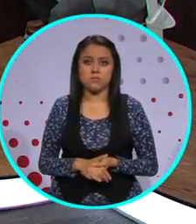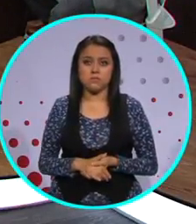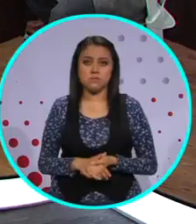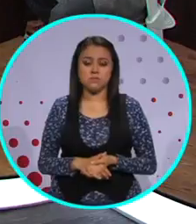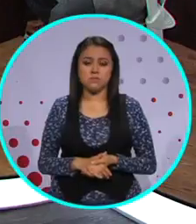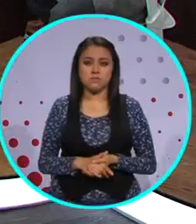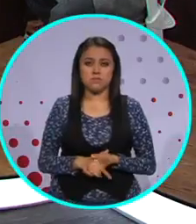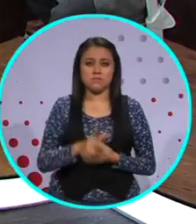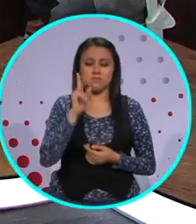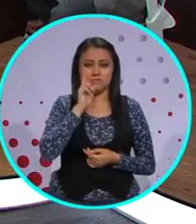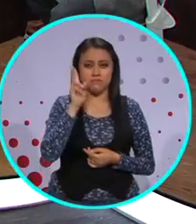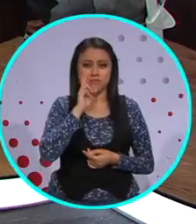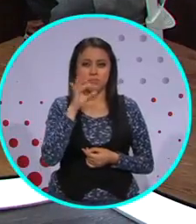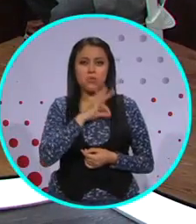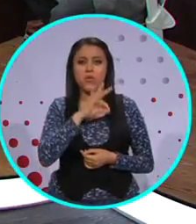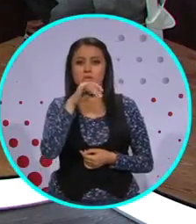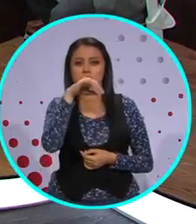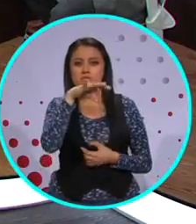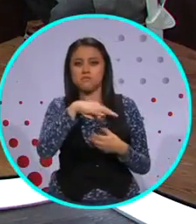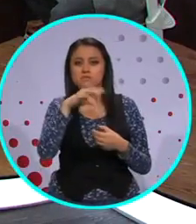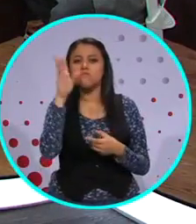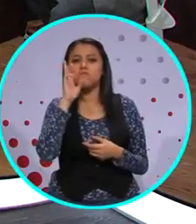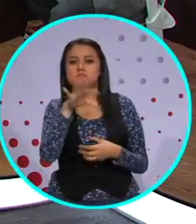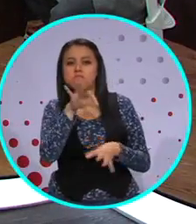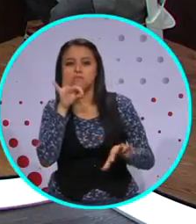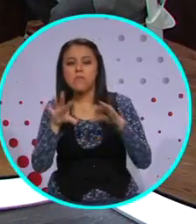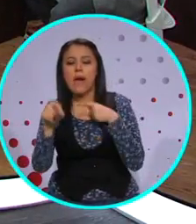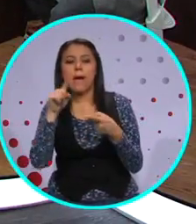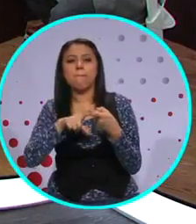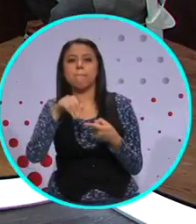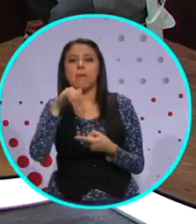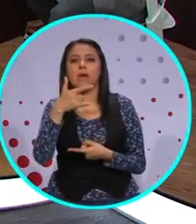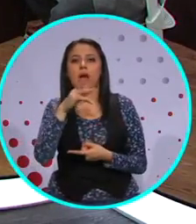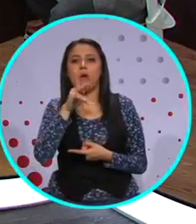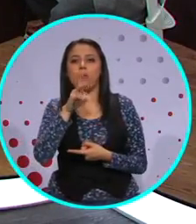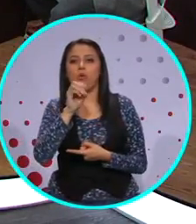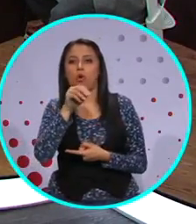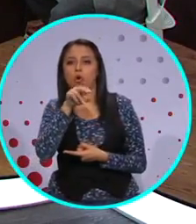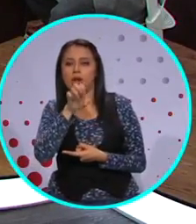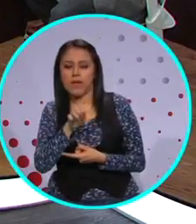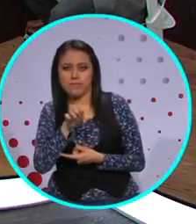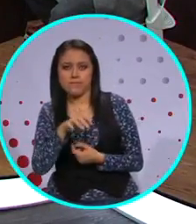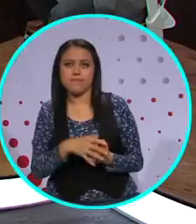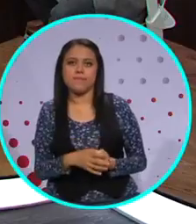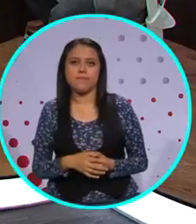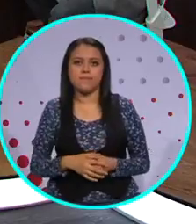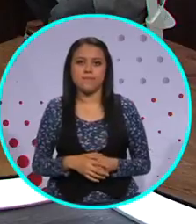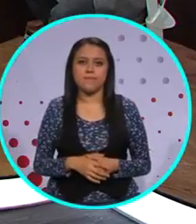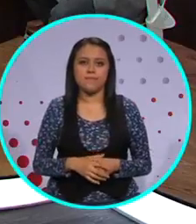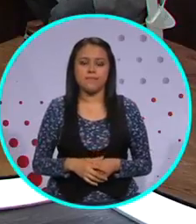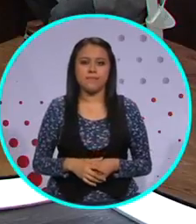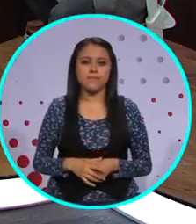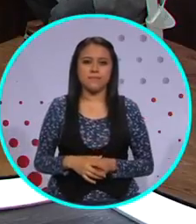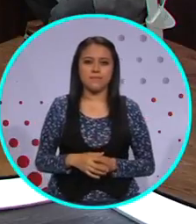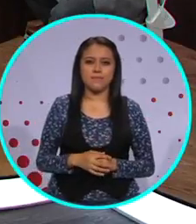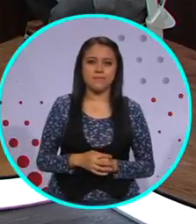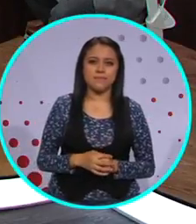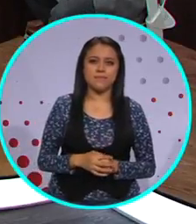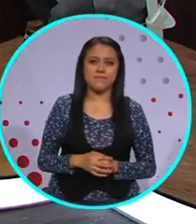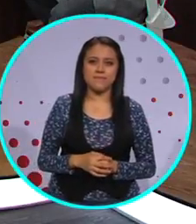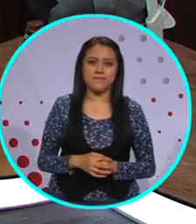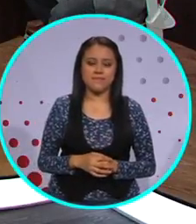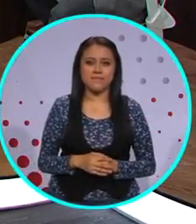forma electrónica de votar todo se llama está el megáfono se llama el megáfono esto a poner aquí este